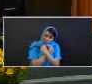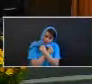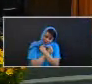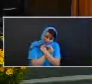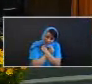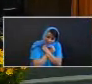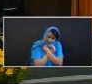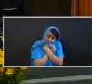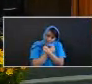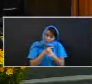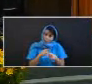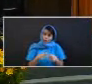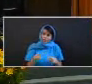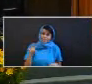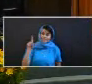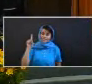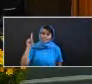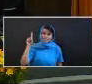amado por ti,